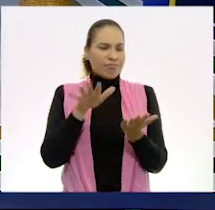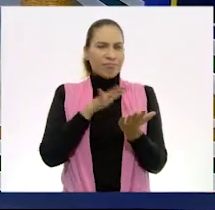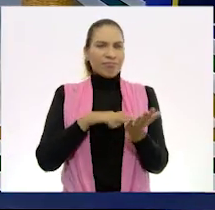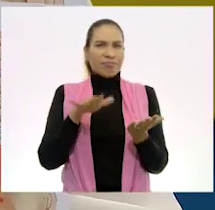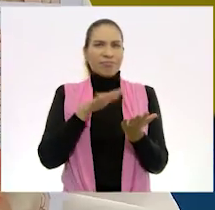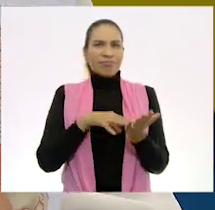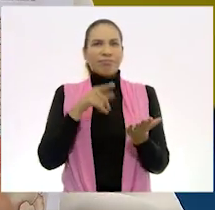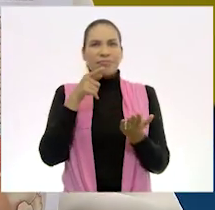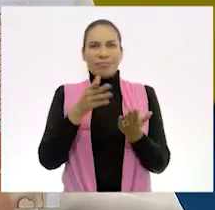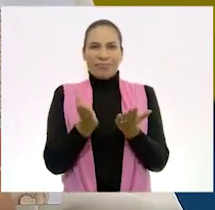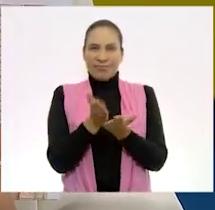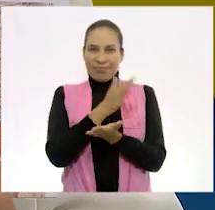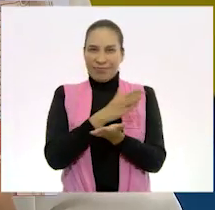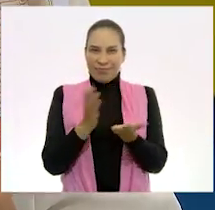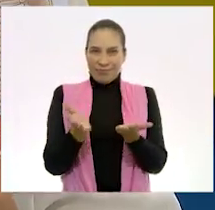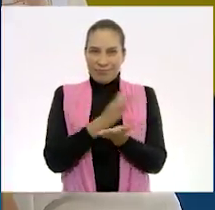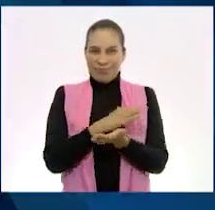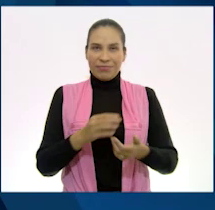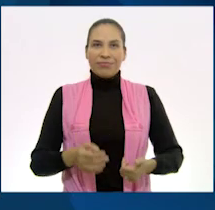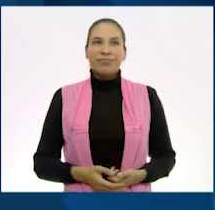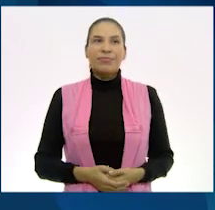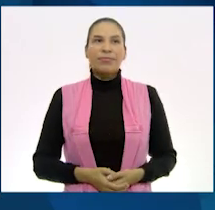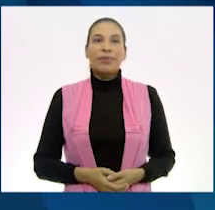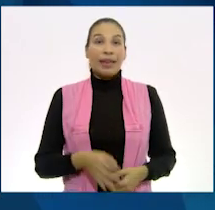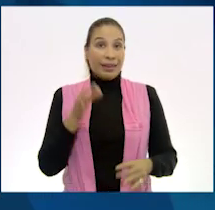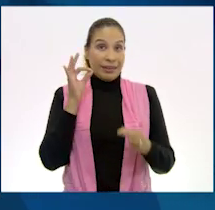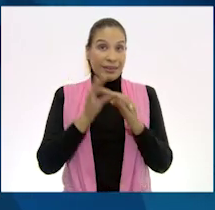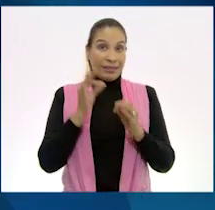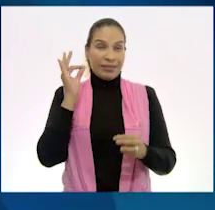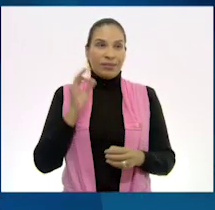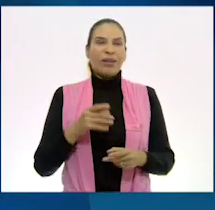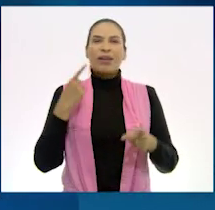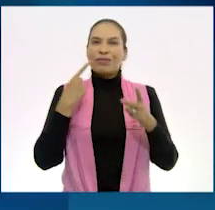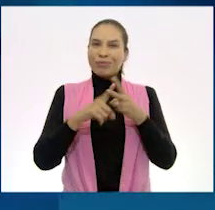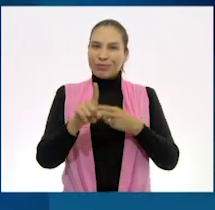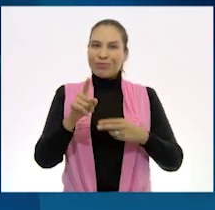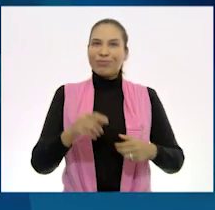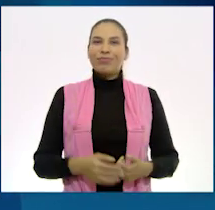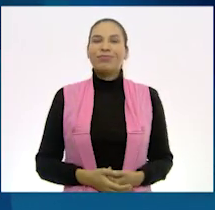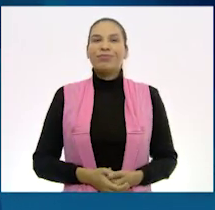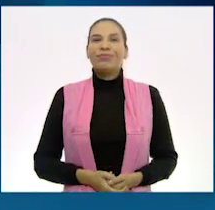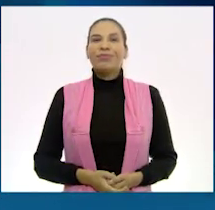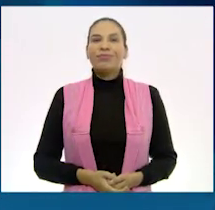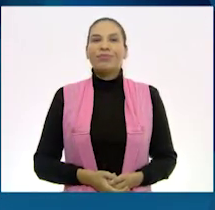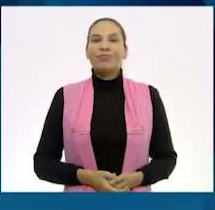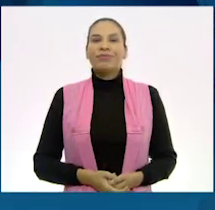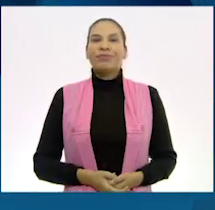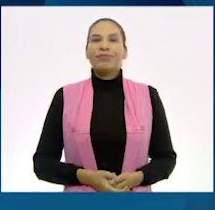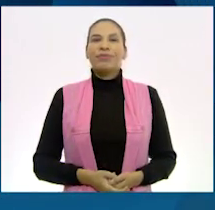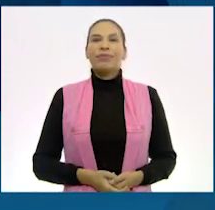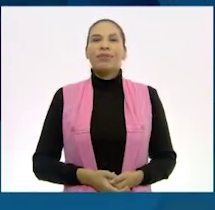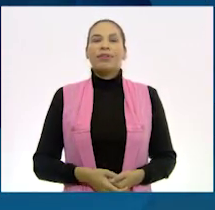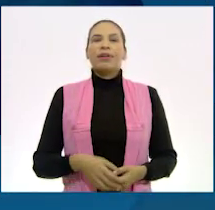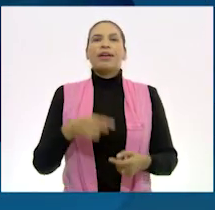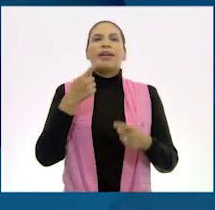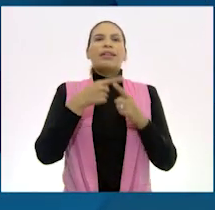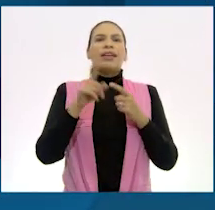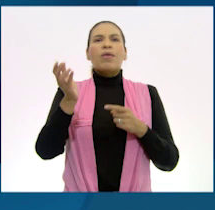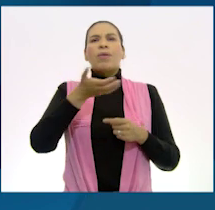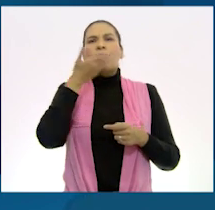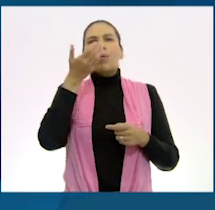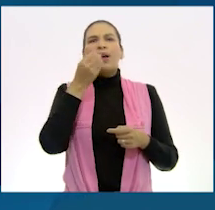a esta parte. ¿Listo? Comenzamos. La adquisición de